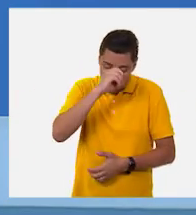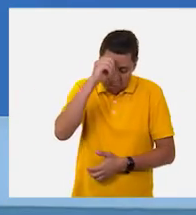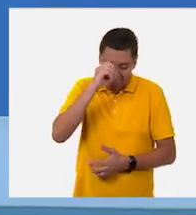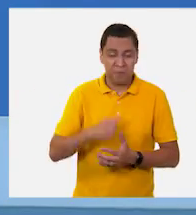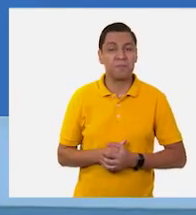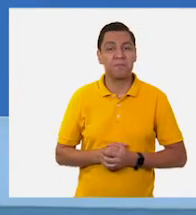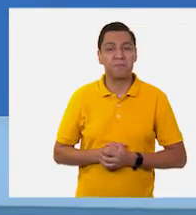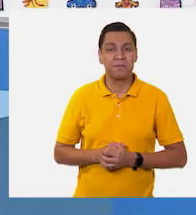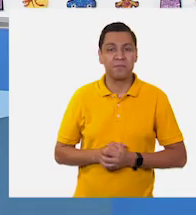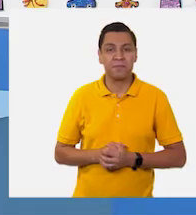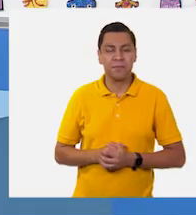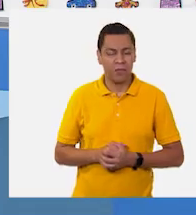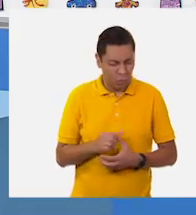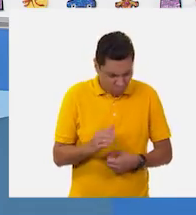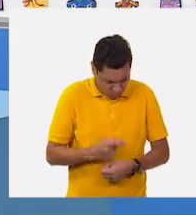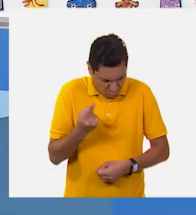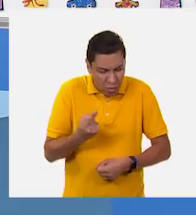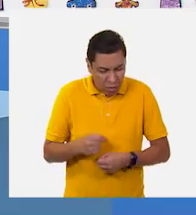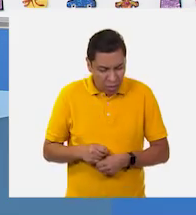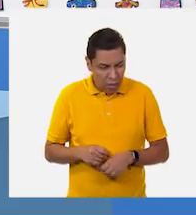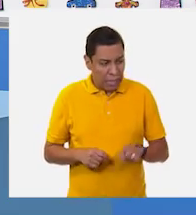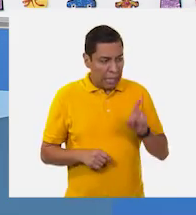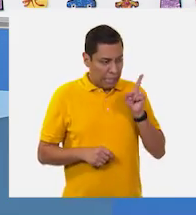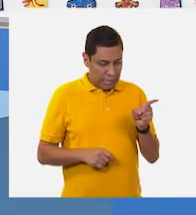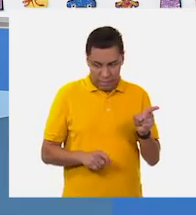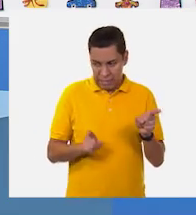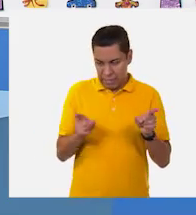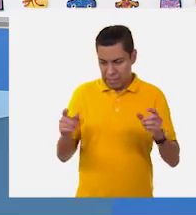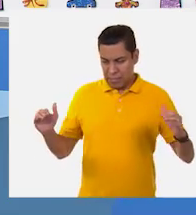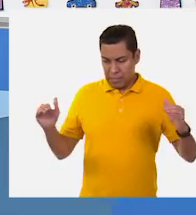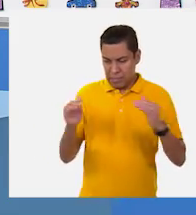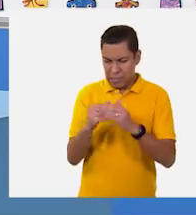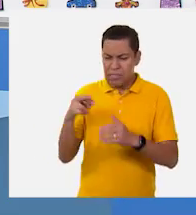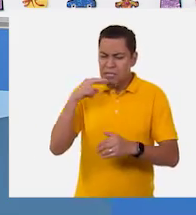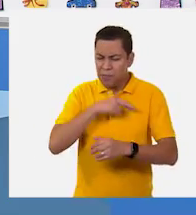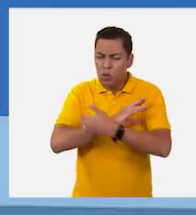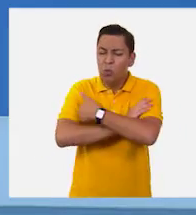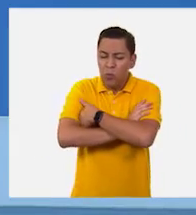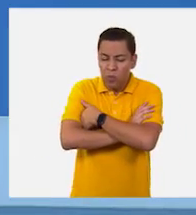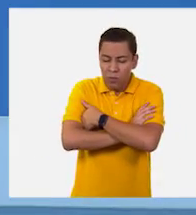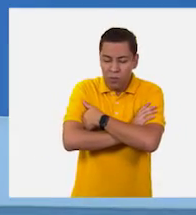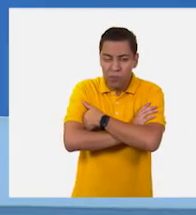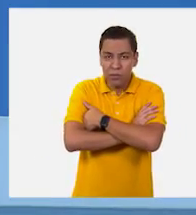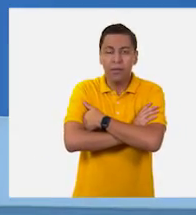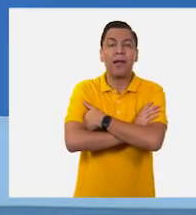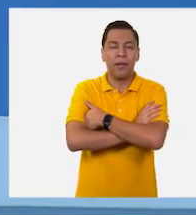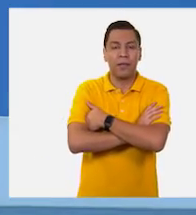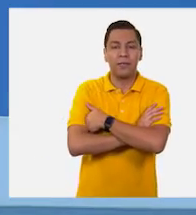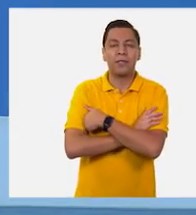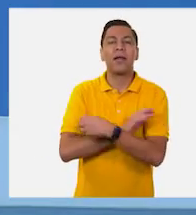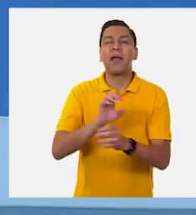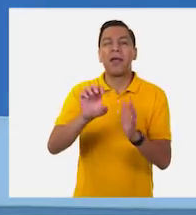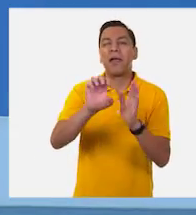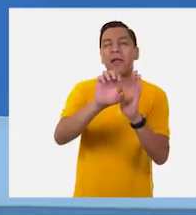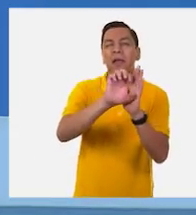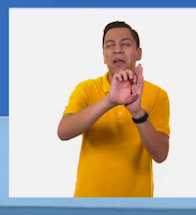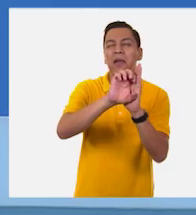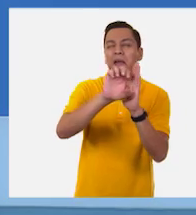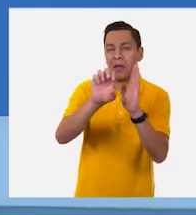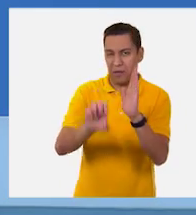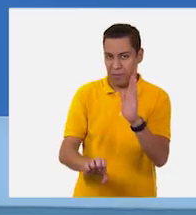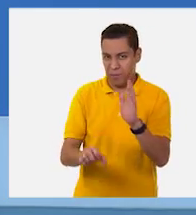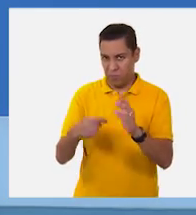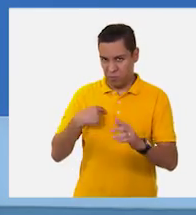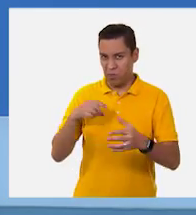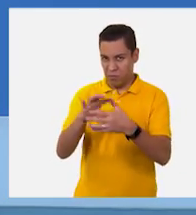análisis. ¿Pero por qué, Ton? ¿Cómo llegaste a esa conclusión tan rápido? Bueno, mejor les voy a dar un ejemplo para que me